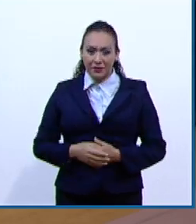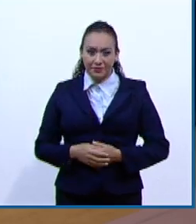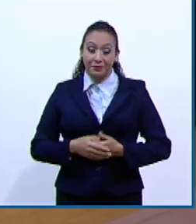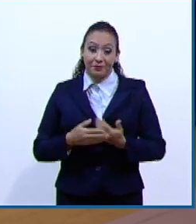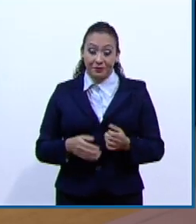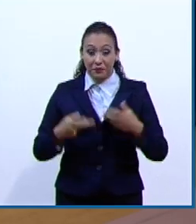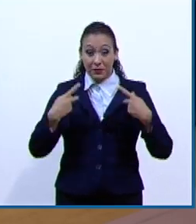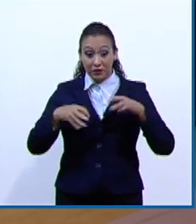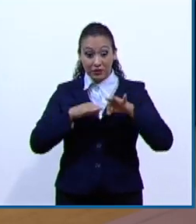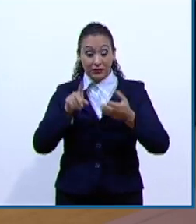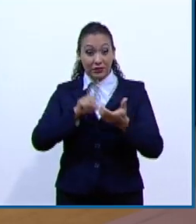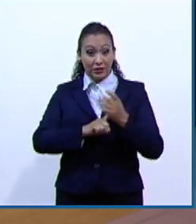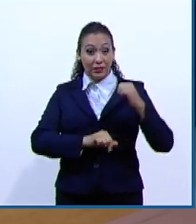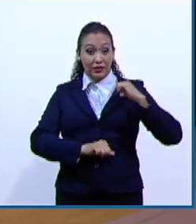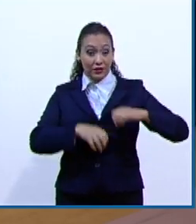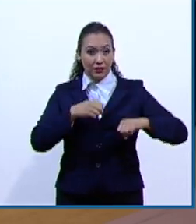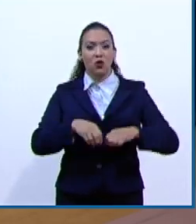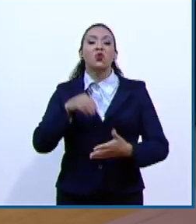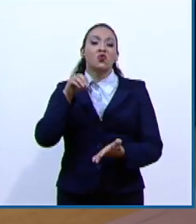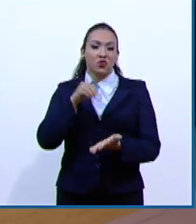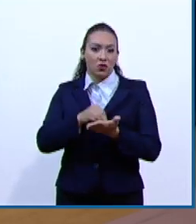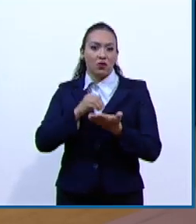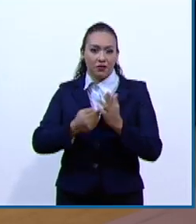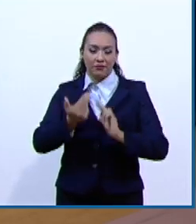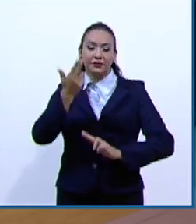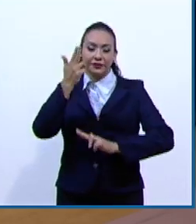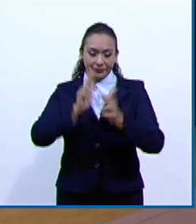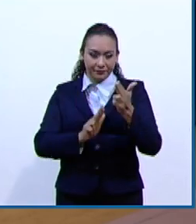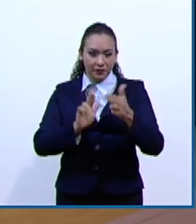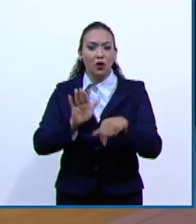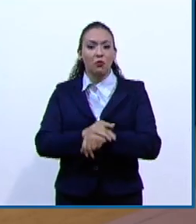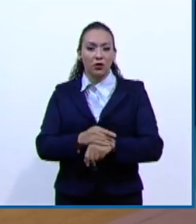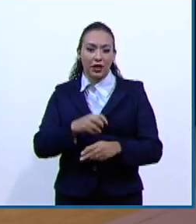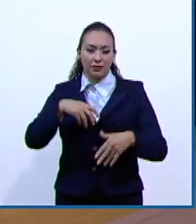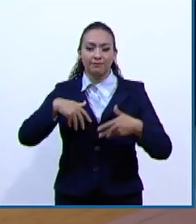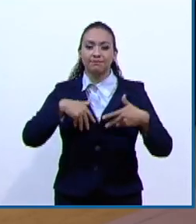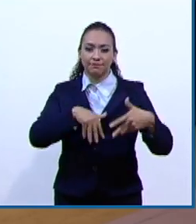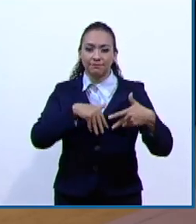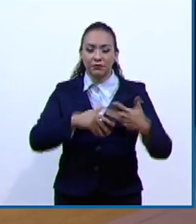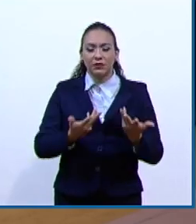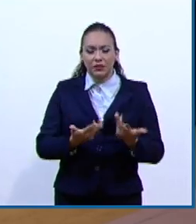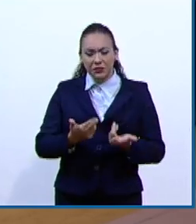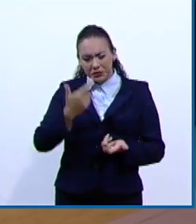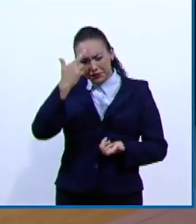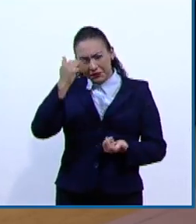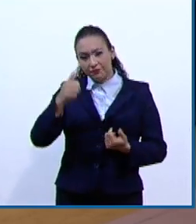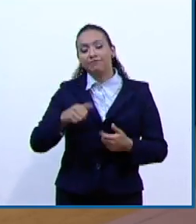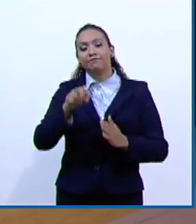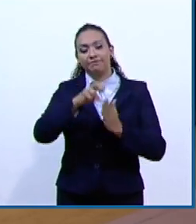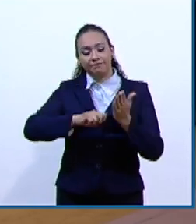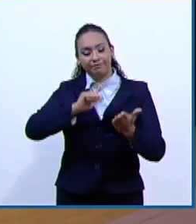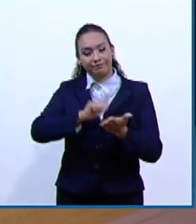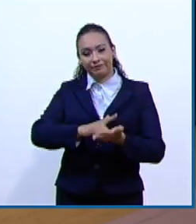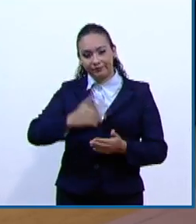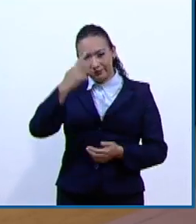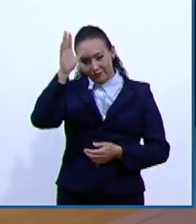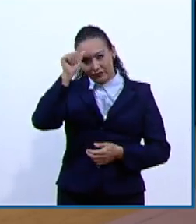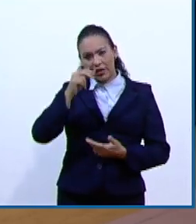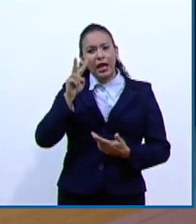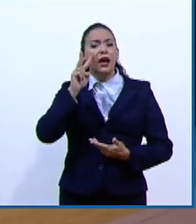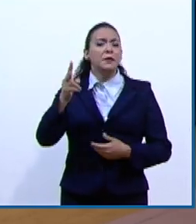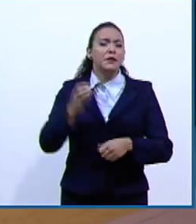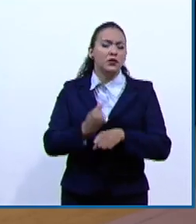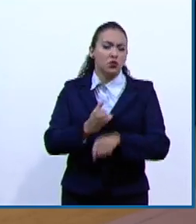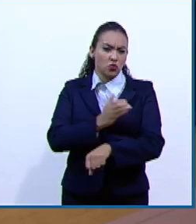los trabajadores mantienen la suspensión en rechazo a la reforma judicial. Y sobre esto vamos con nuestra compañera Citlali Pérez, quien